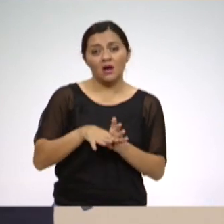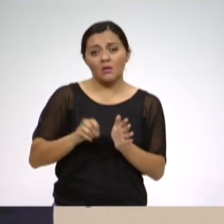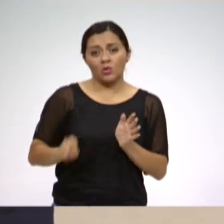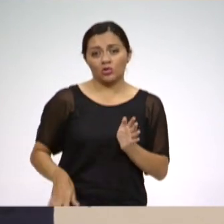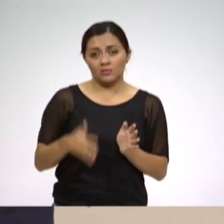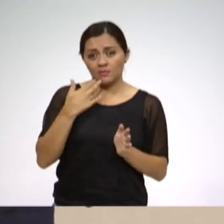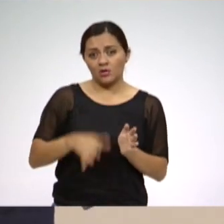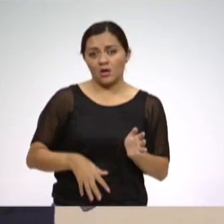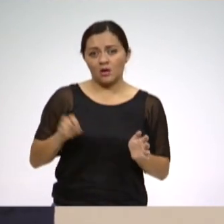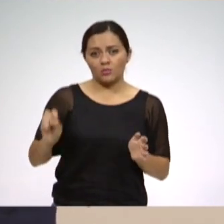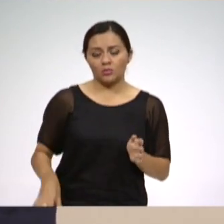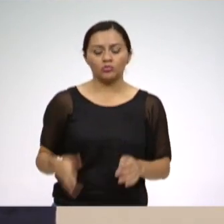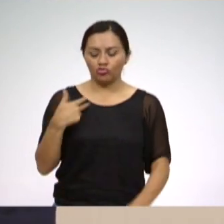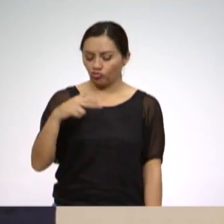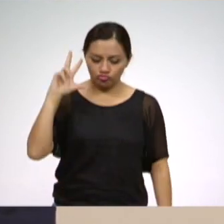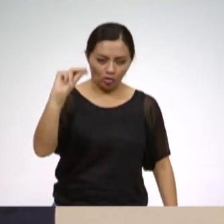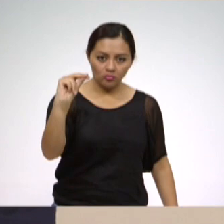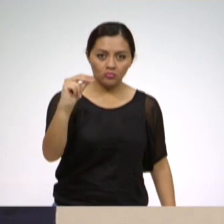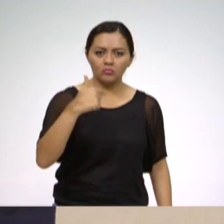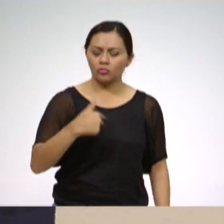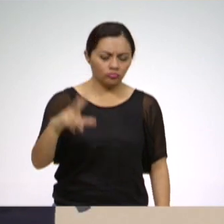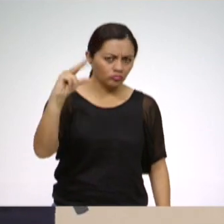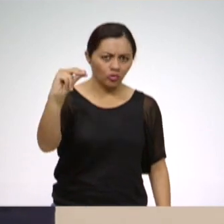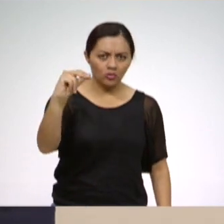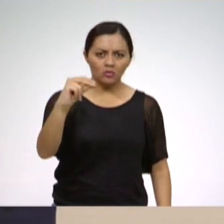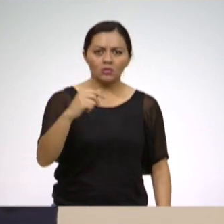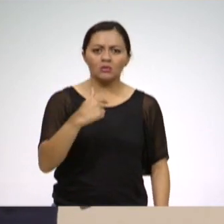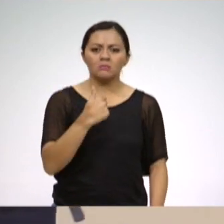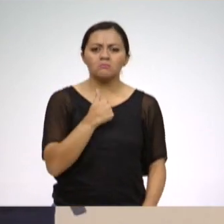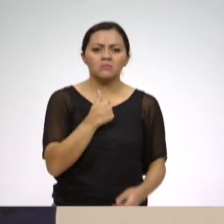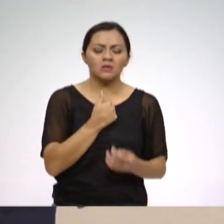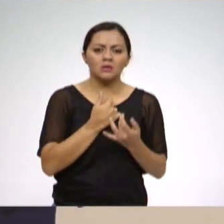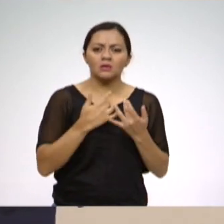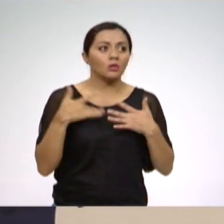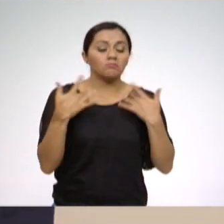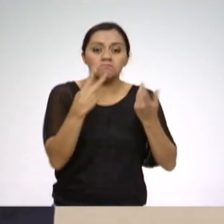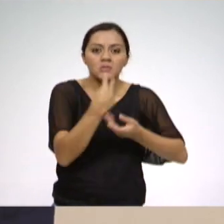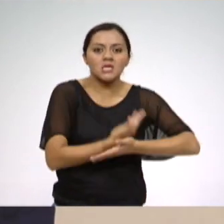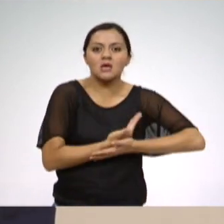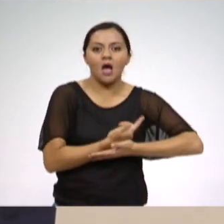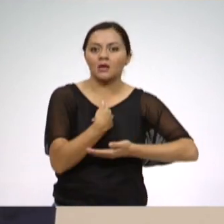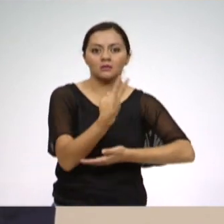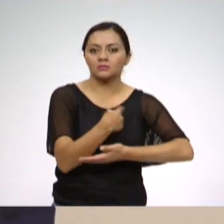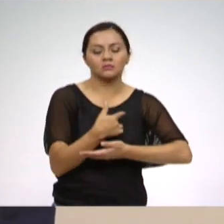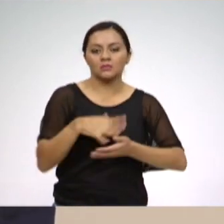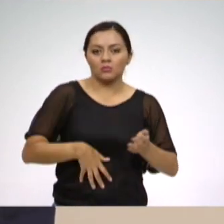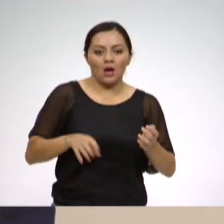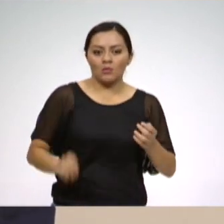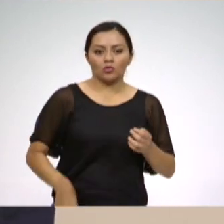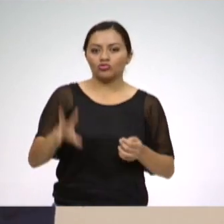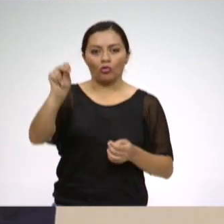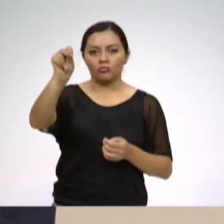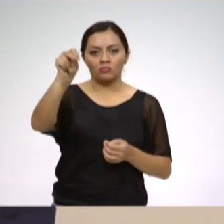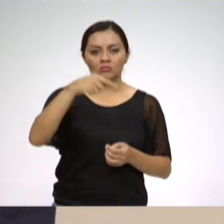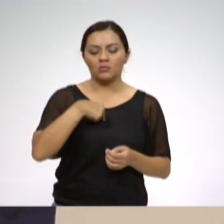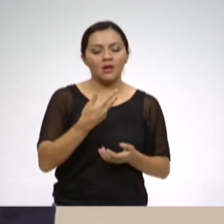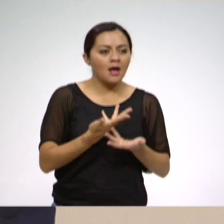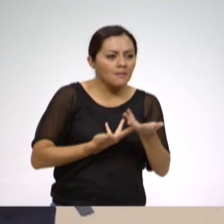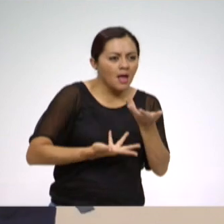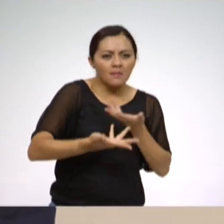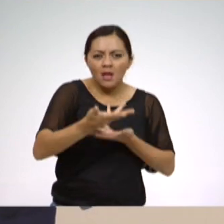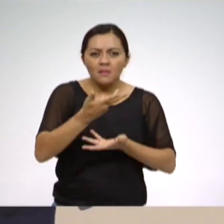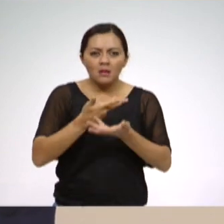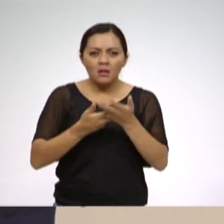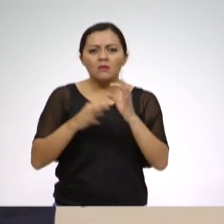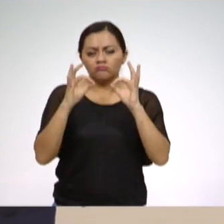abortar. Yo no, la verdad no quise, porque fue mi más grande ilusión tenerla a ella. Y entonces hablamos y todo,